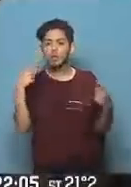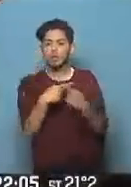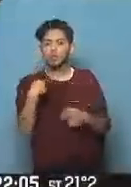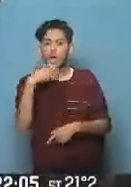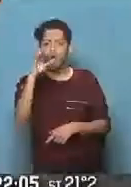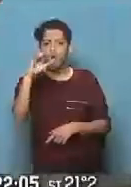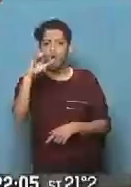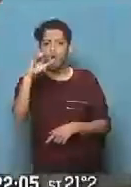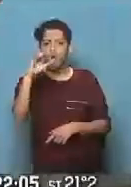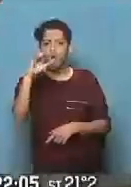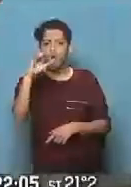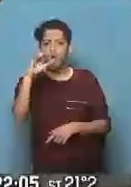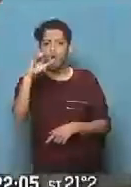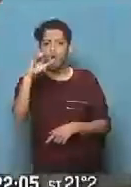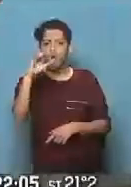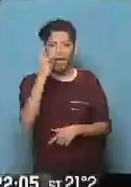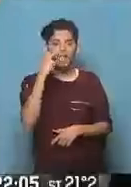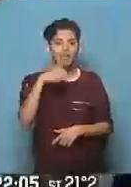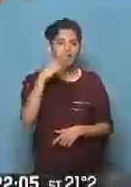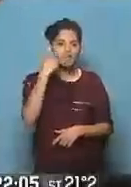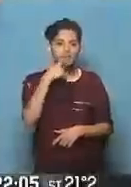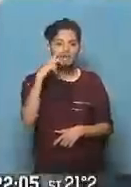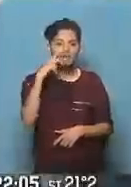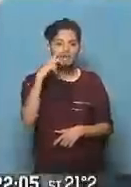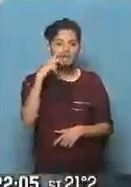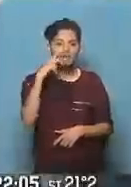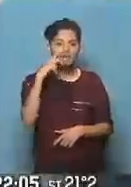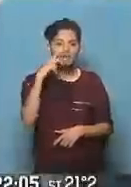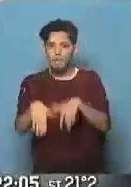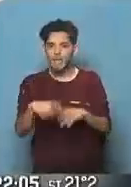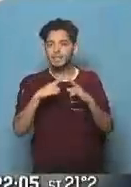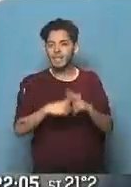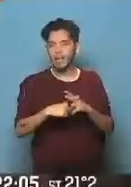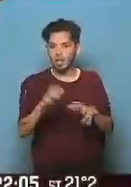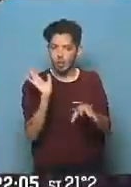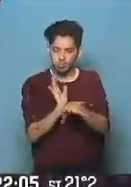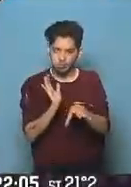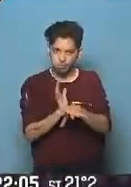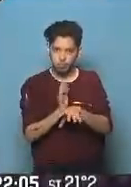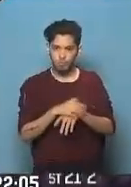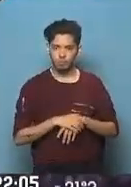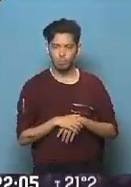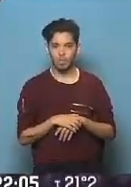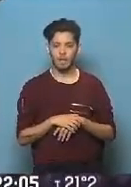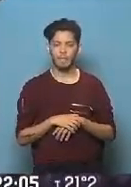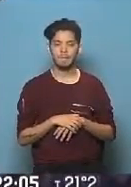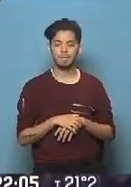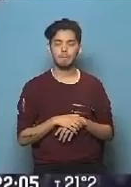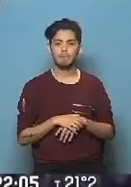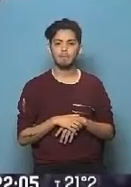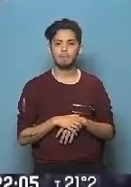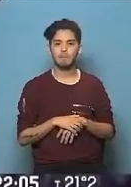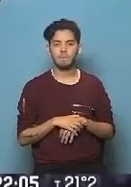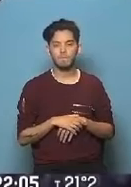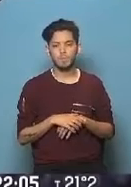35%, mientras que con Alckmin y Silva se encuentra en zona de empate técnico. Trocou a chapa 13 dias, nós